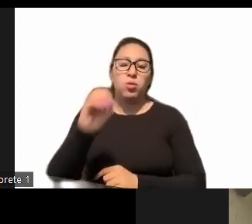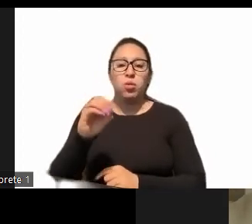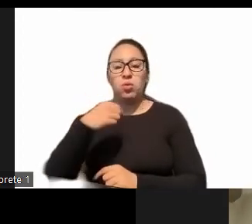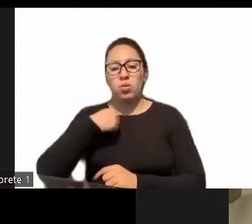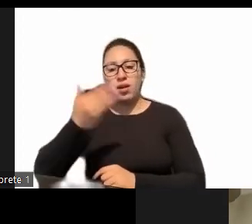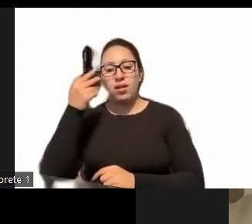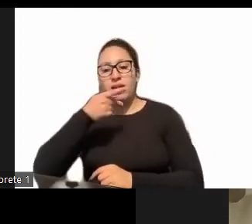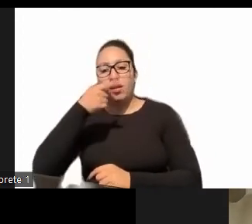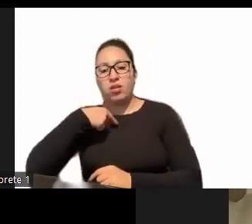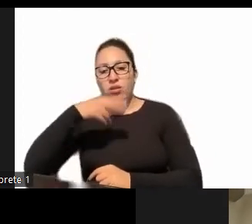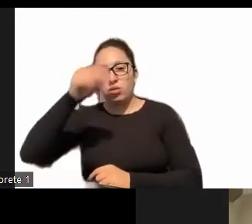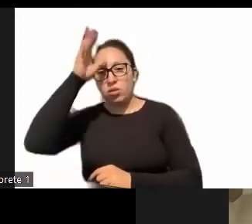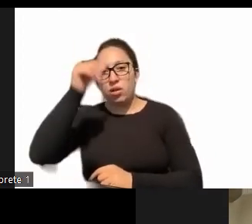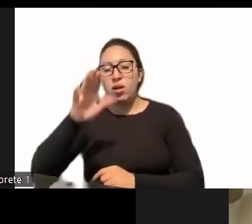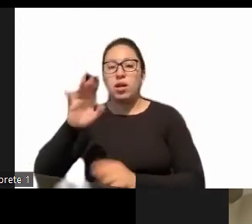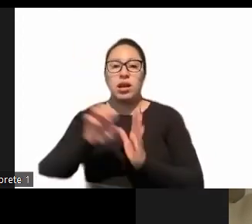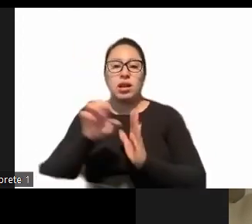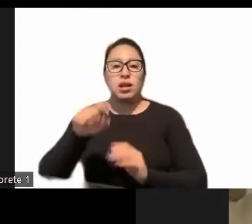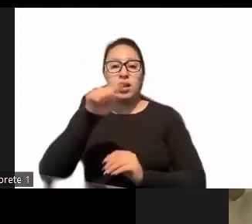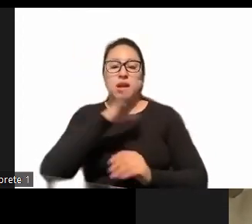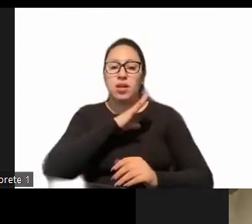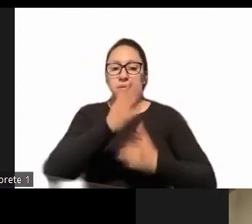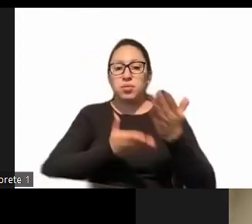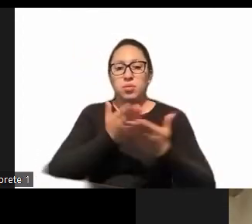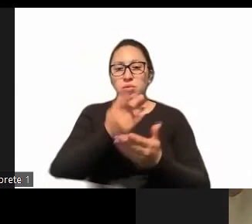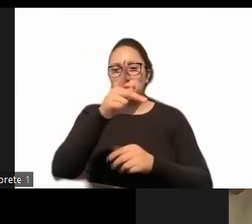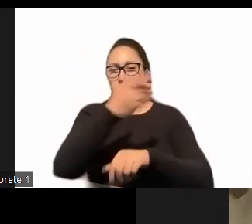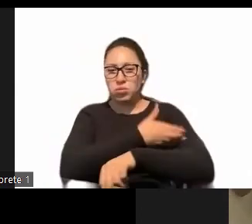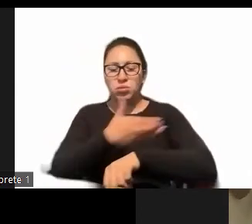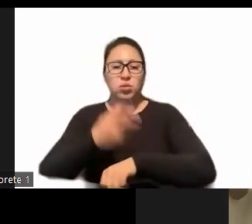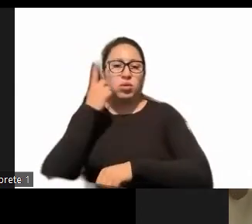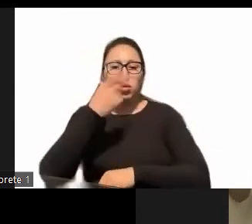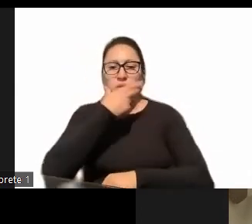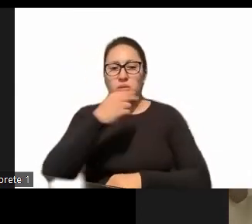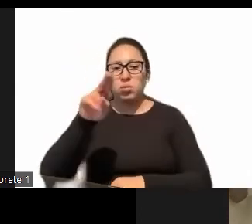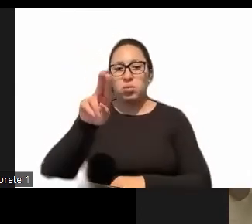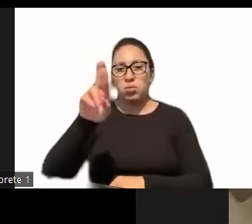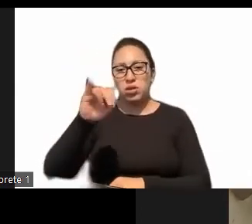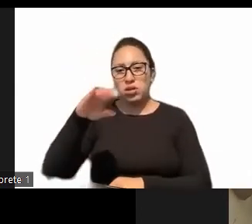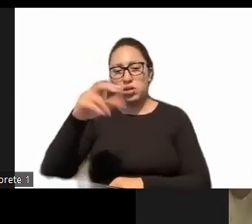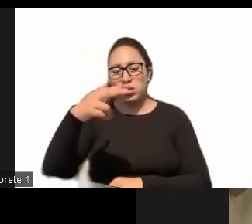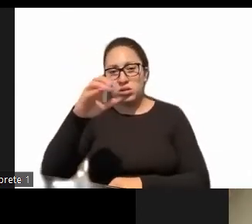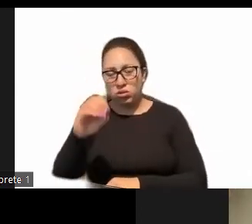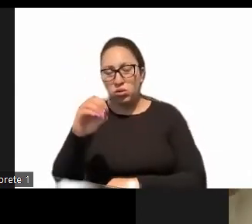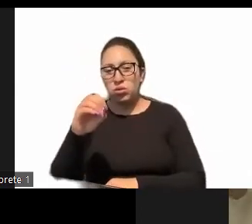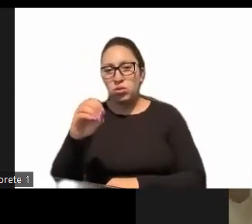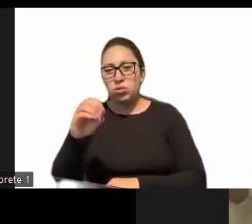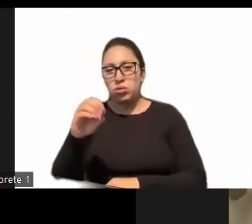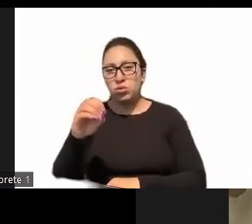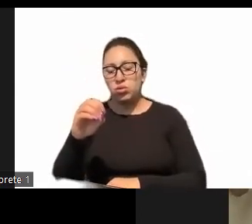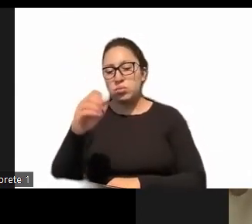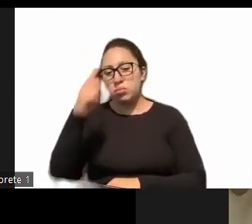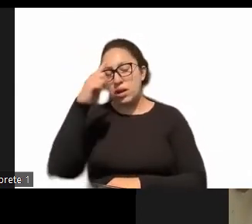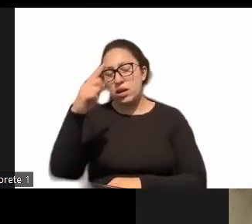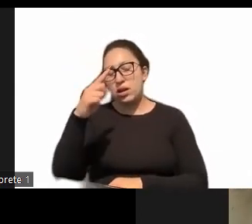porque yo estaba a favor, por ejemplo, del dictamen de su compañero Urincho en el tema de la esta objeción